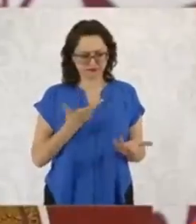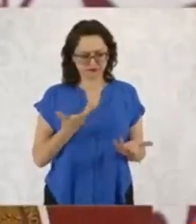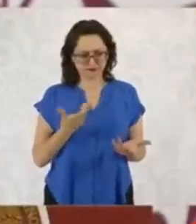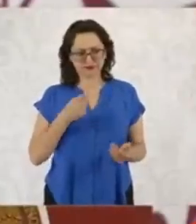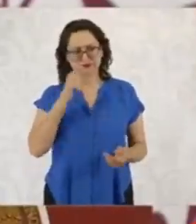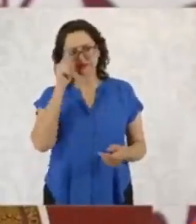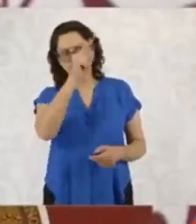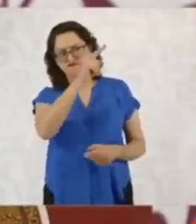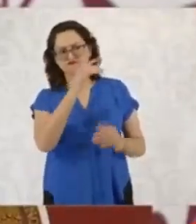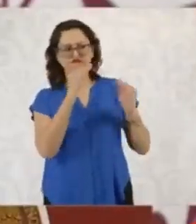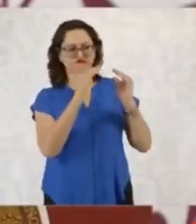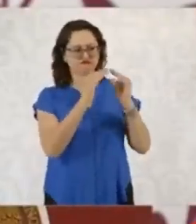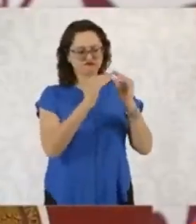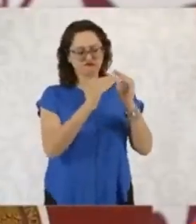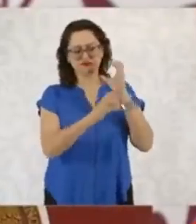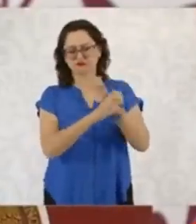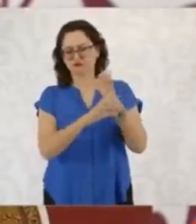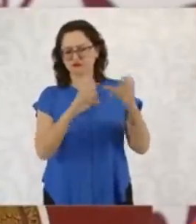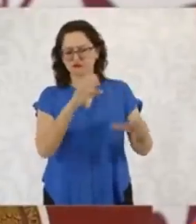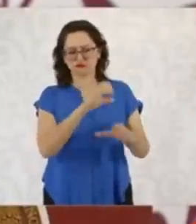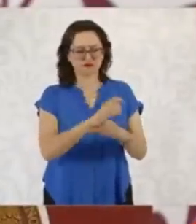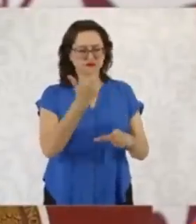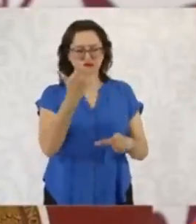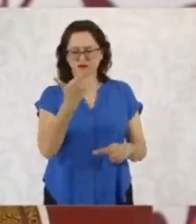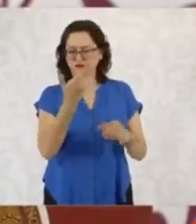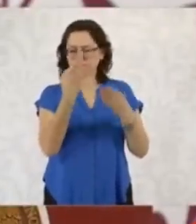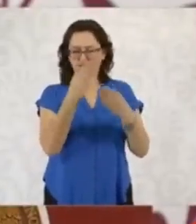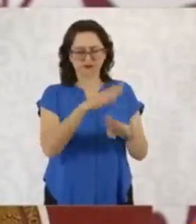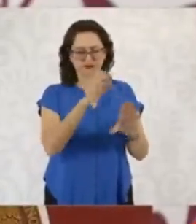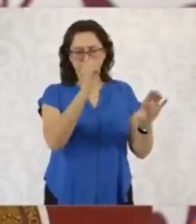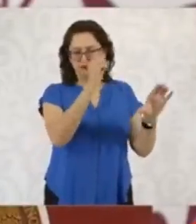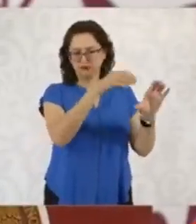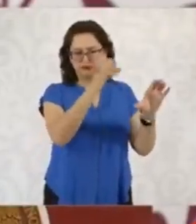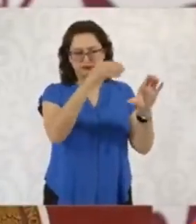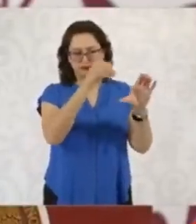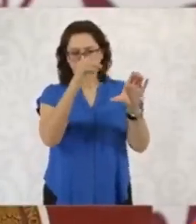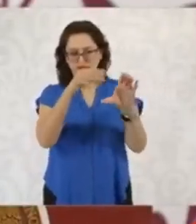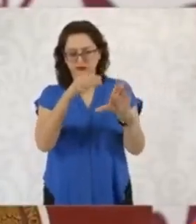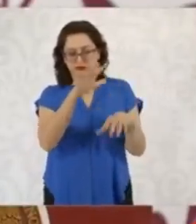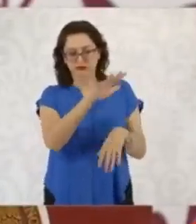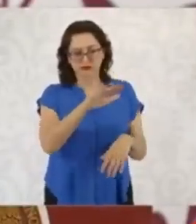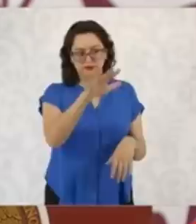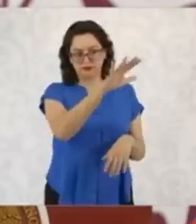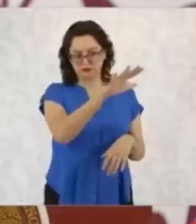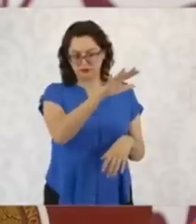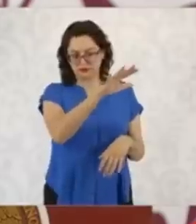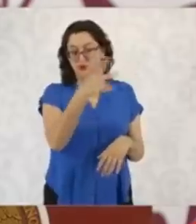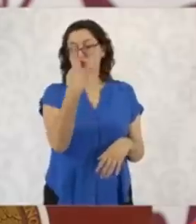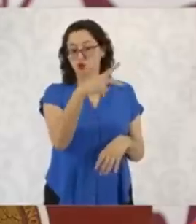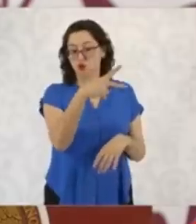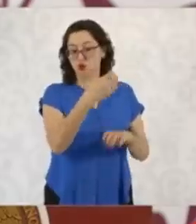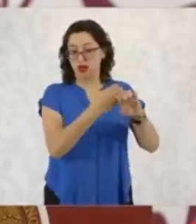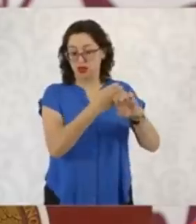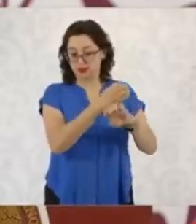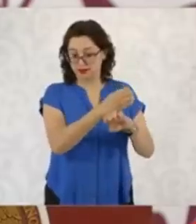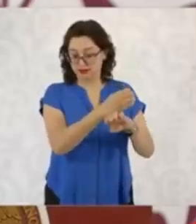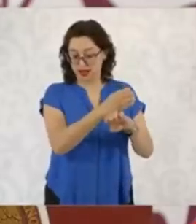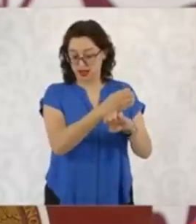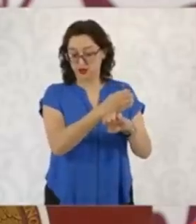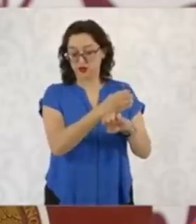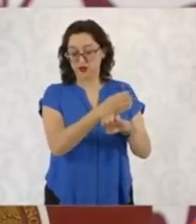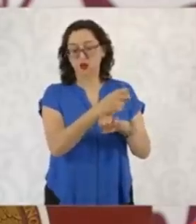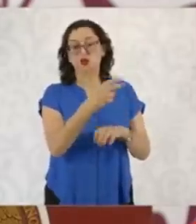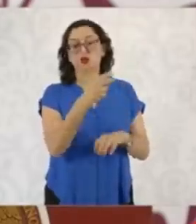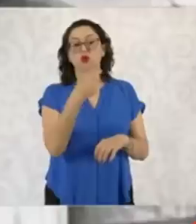encontrado a través de averiguaciones en Florida, que estaban a nombre de